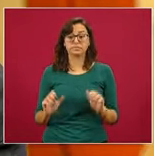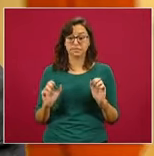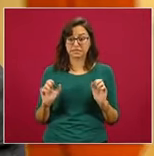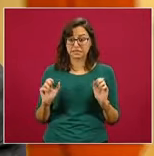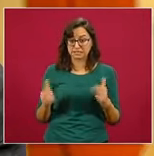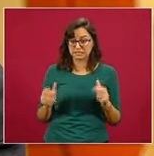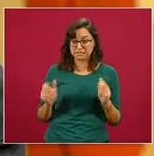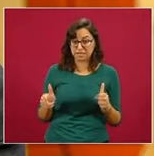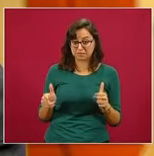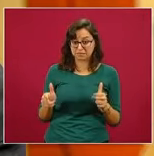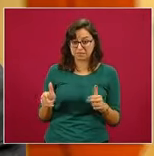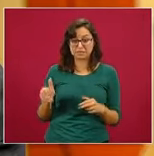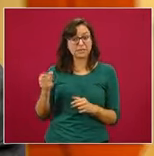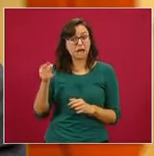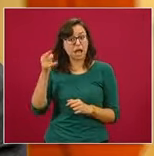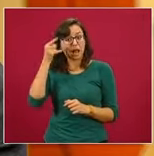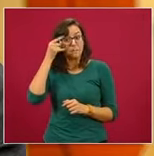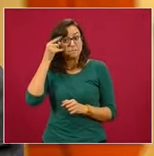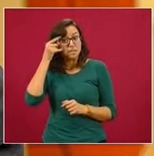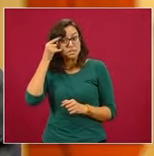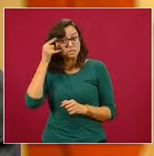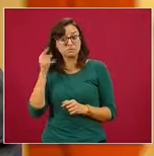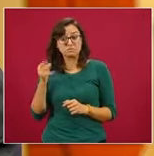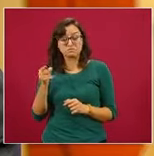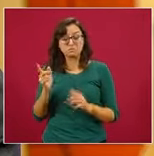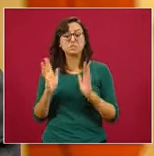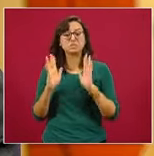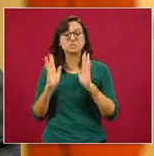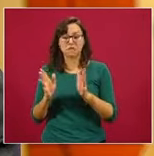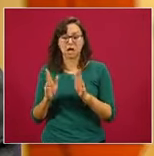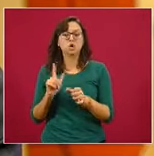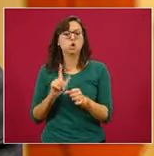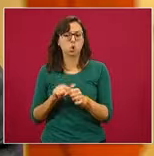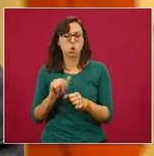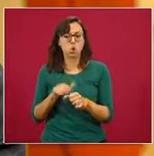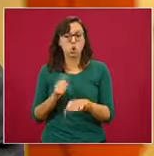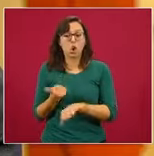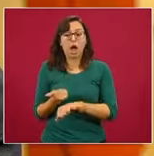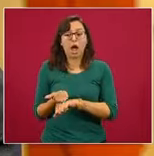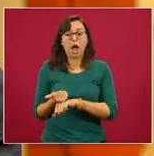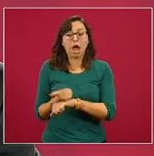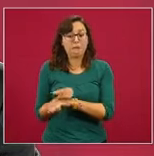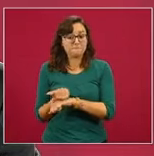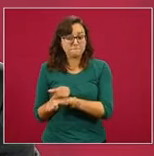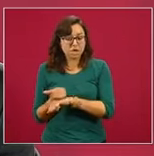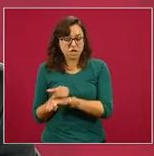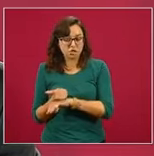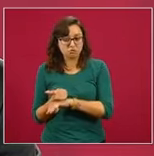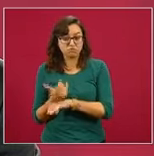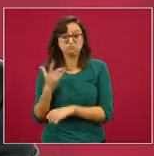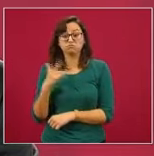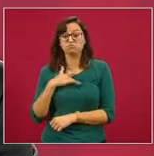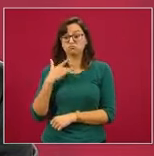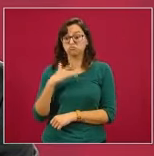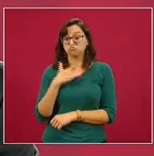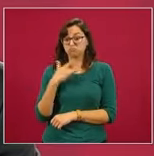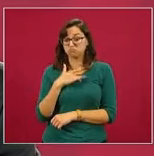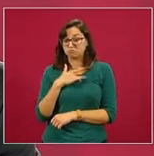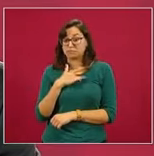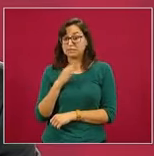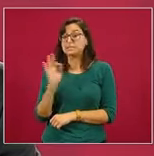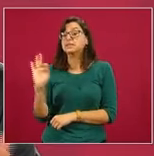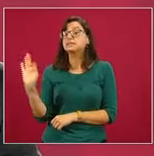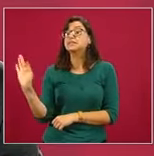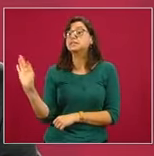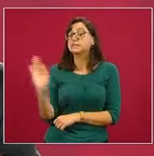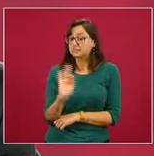Campeche son los dos estados que pasaron a color amarillo más recientemente, y de acuerdo a las predicciones probablemente